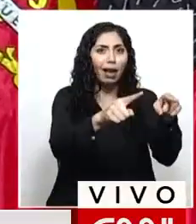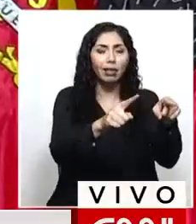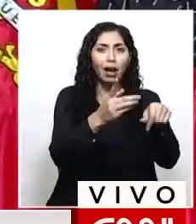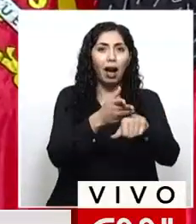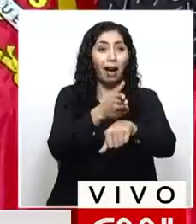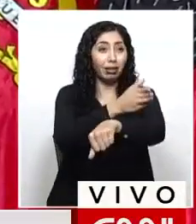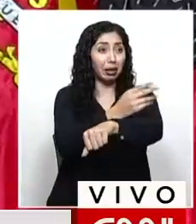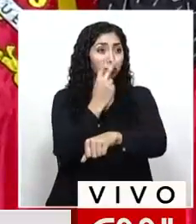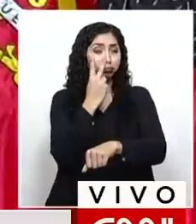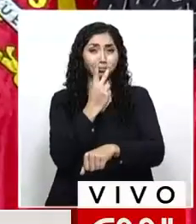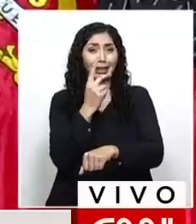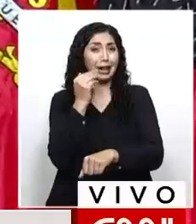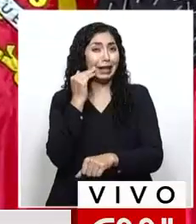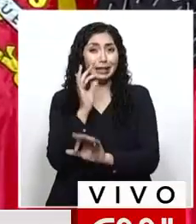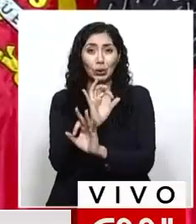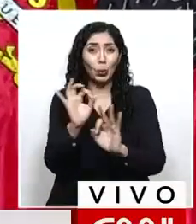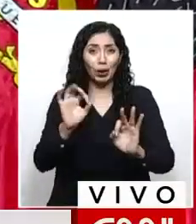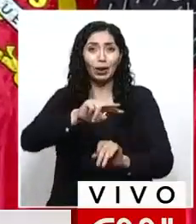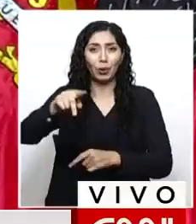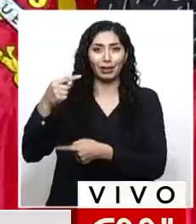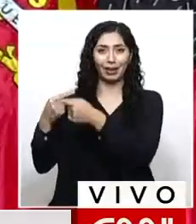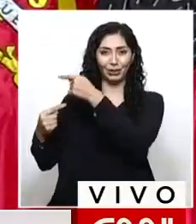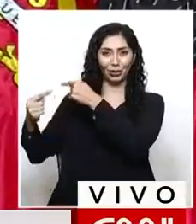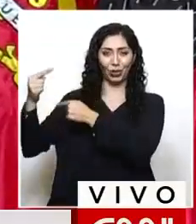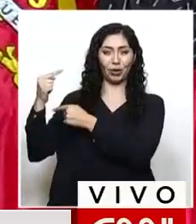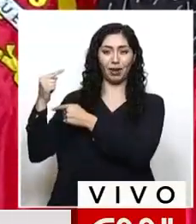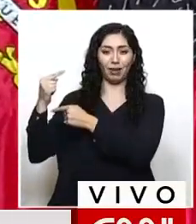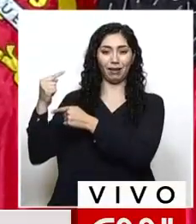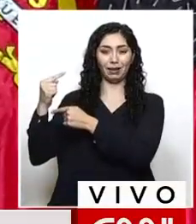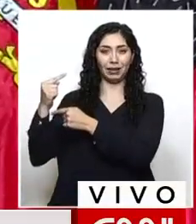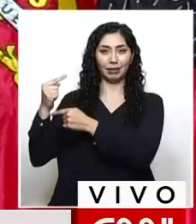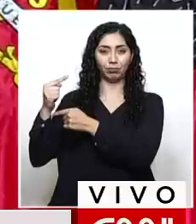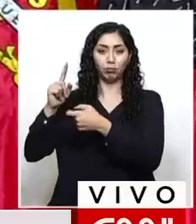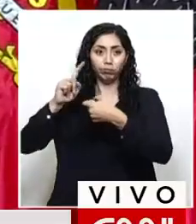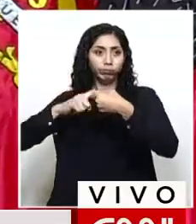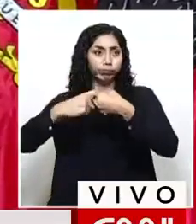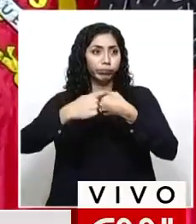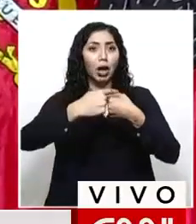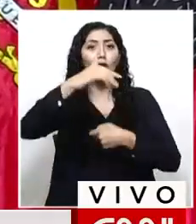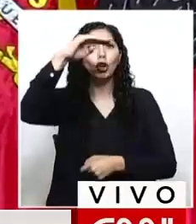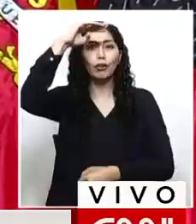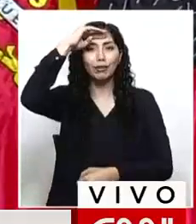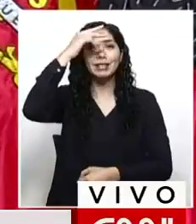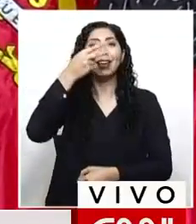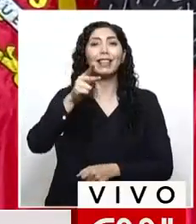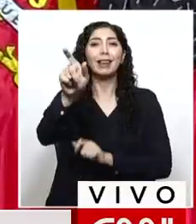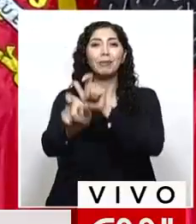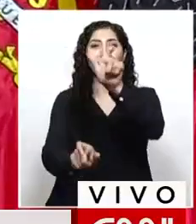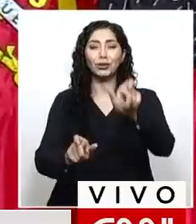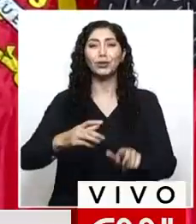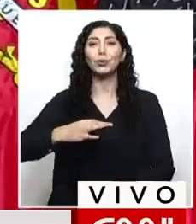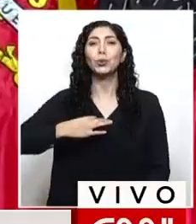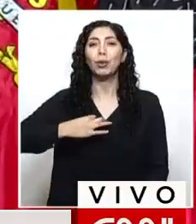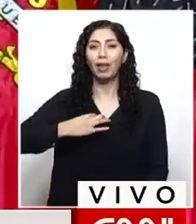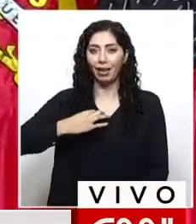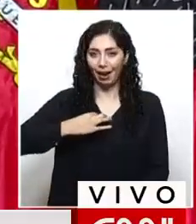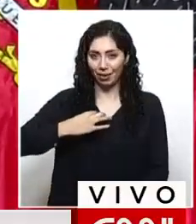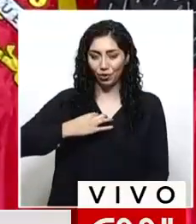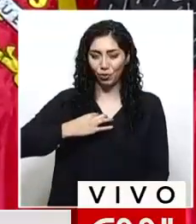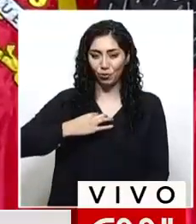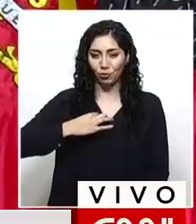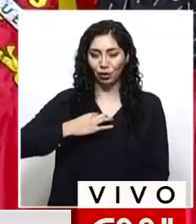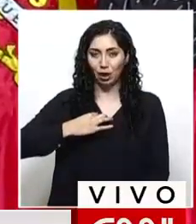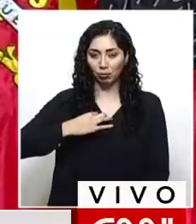historia, conformada desde la confianza depositada en ciudadanas y ciudadanos que acogimos este